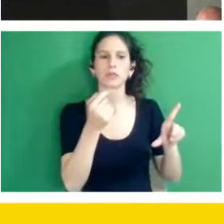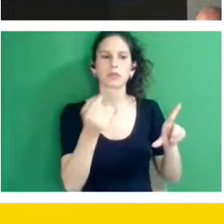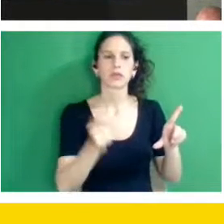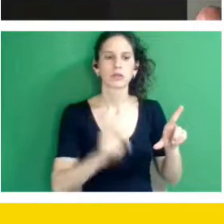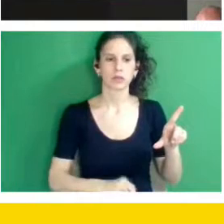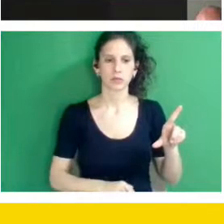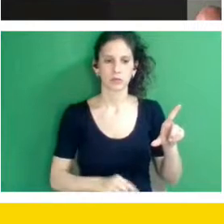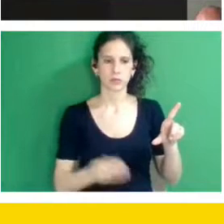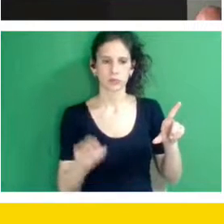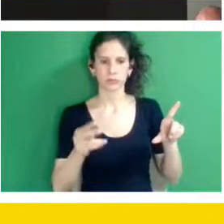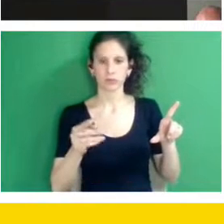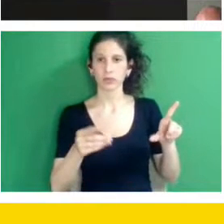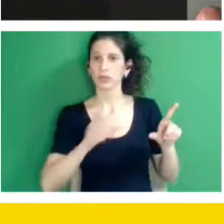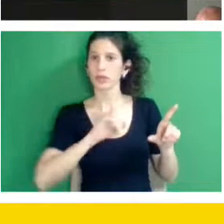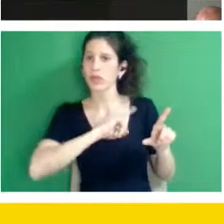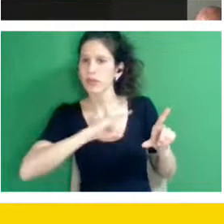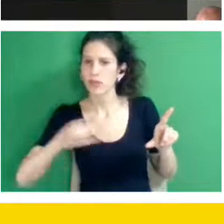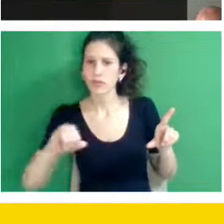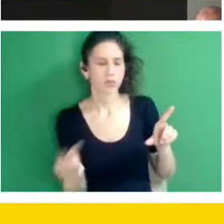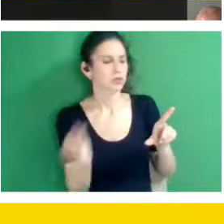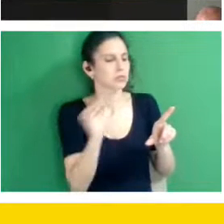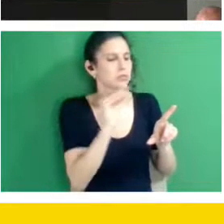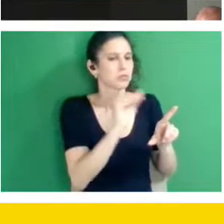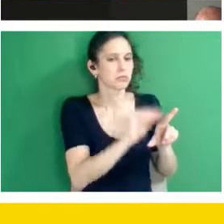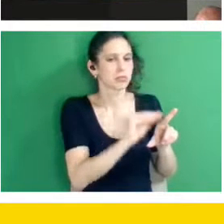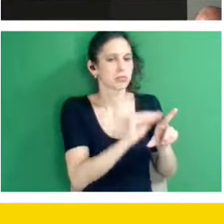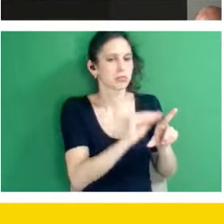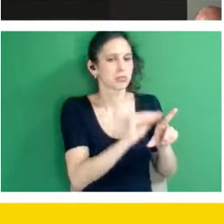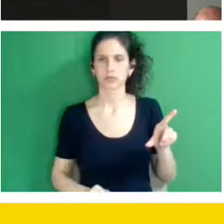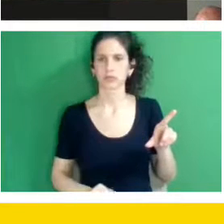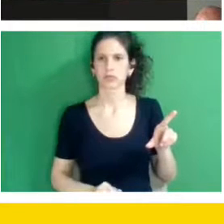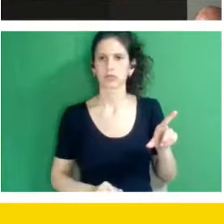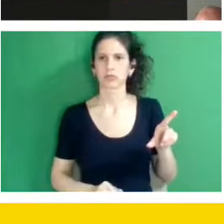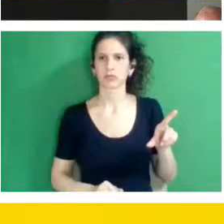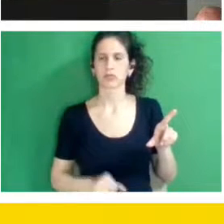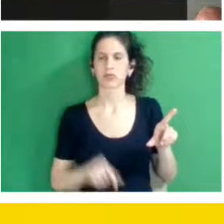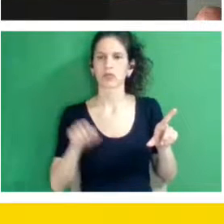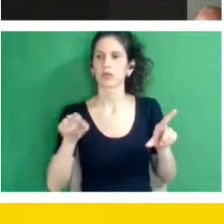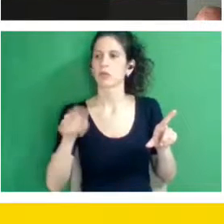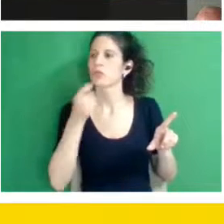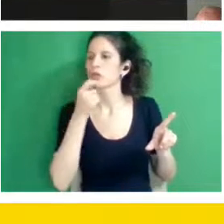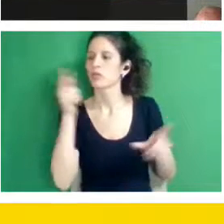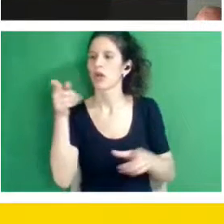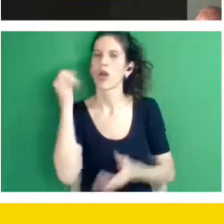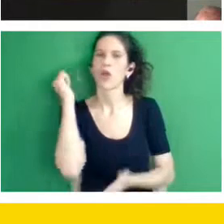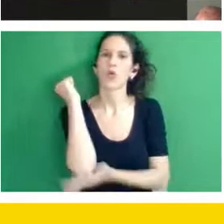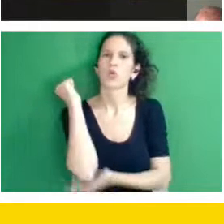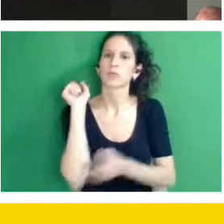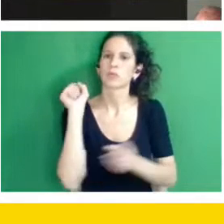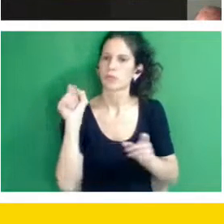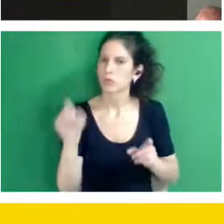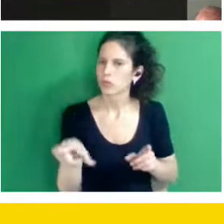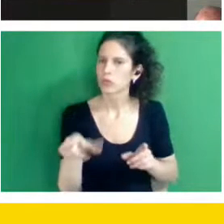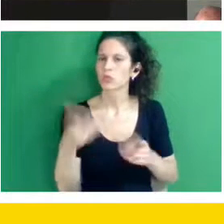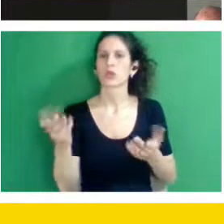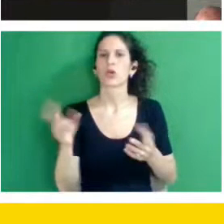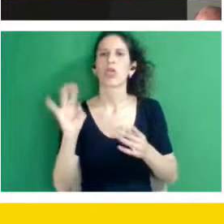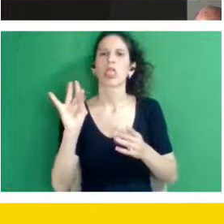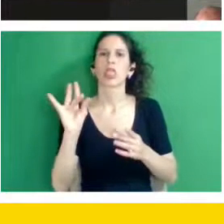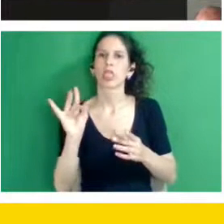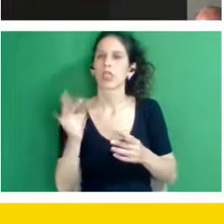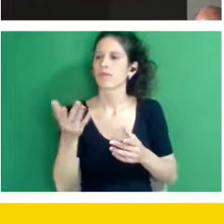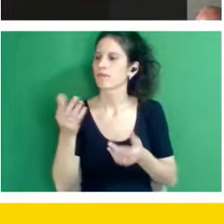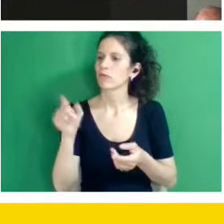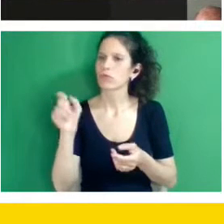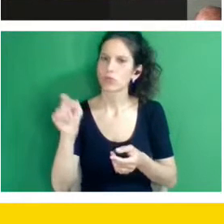información socioeconómica de las personas, por lo que ayuda a identificar grupos poblacionales o personas en situación de pobreza,